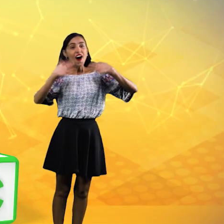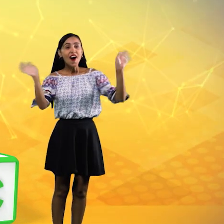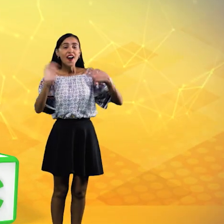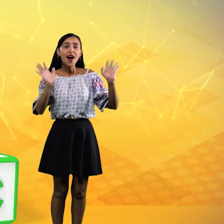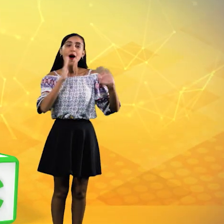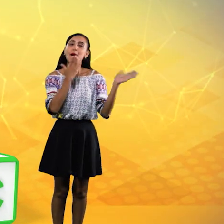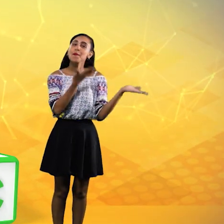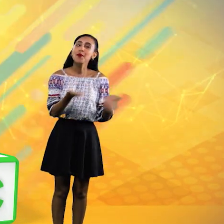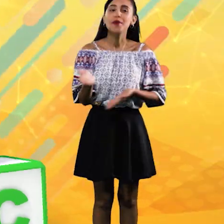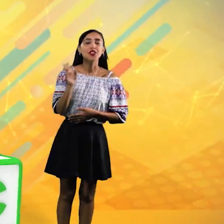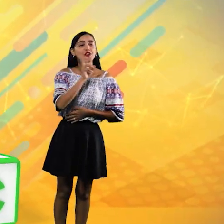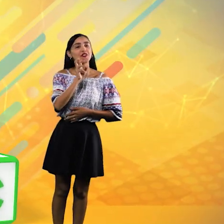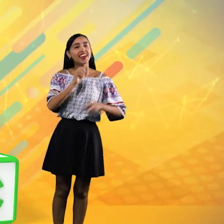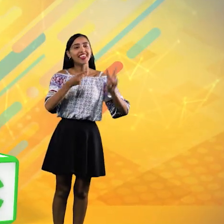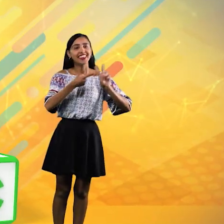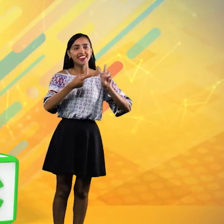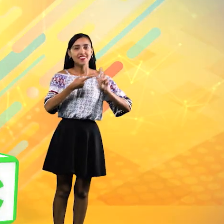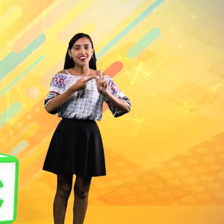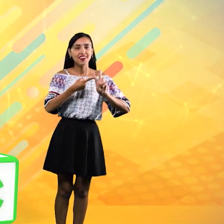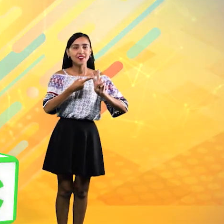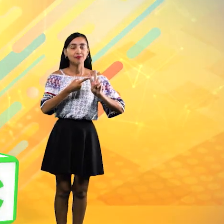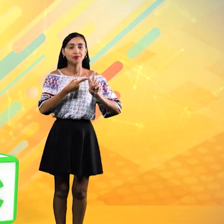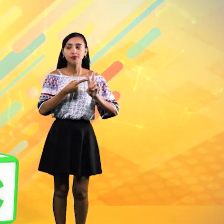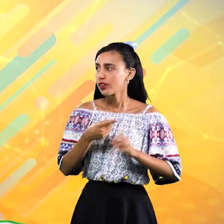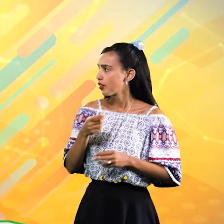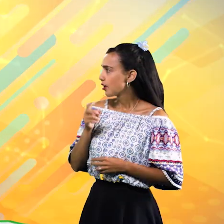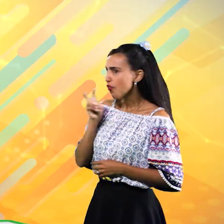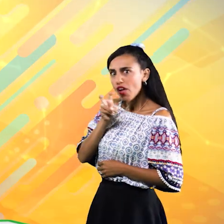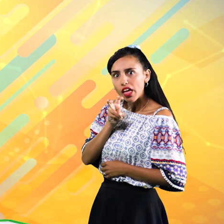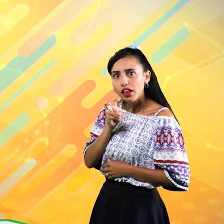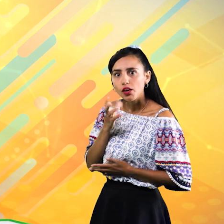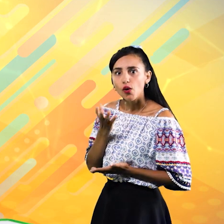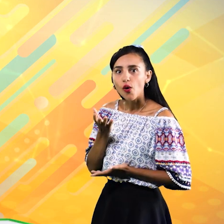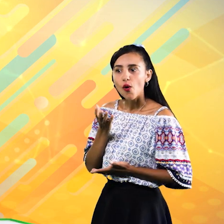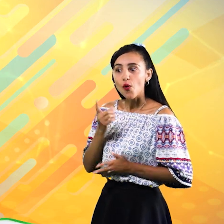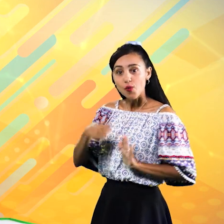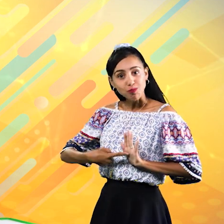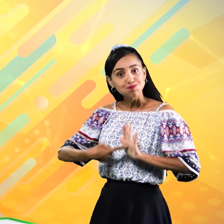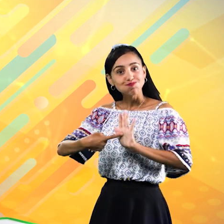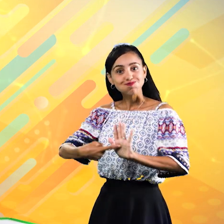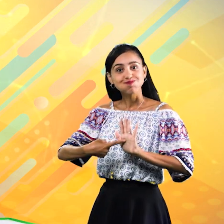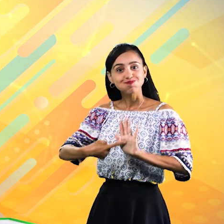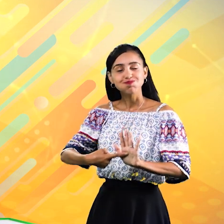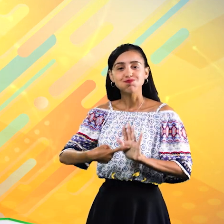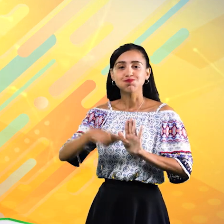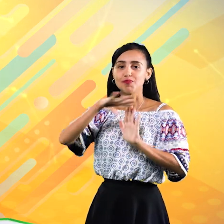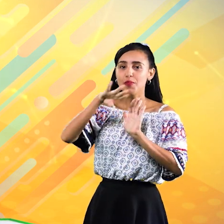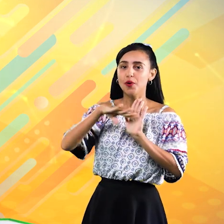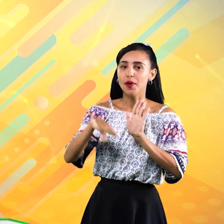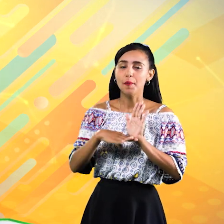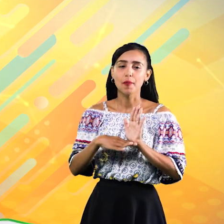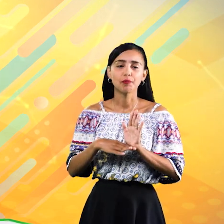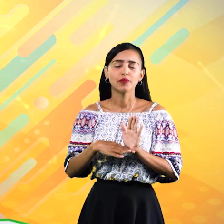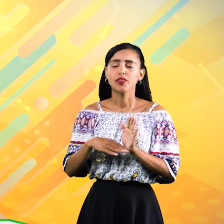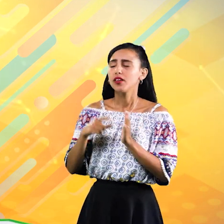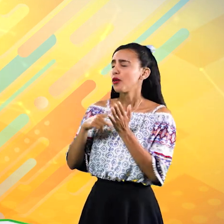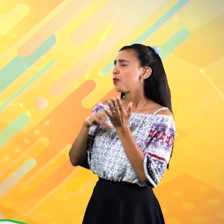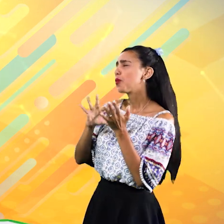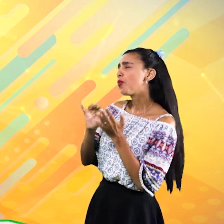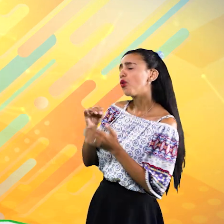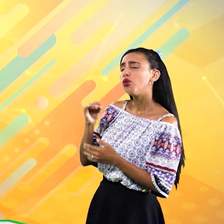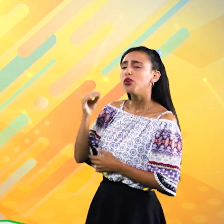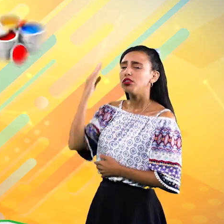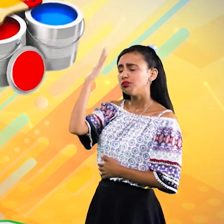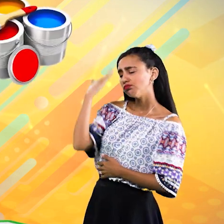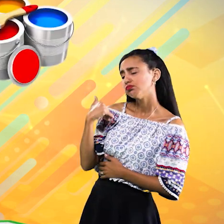Hola, bienvenidos a Fede TV. Federico, estoy presentando el programa. Pipo, Pipo, ¿tú crees